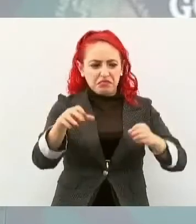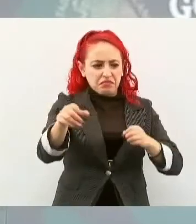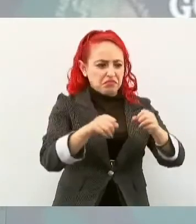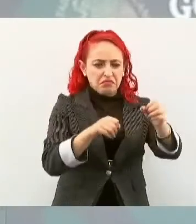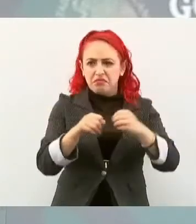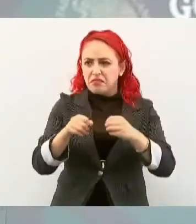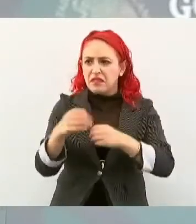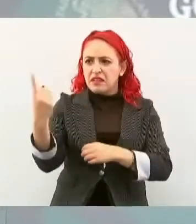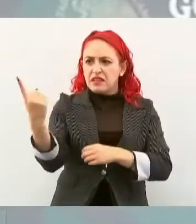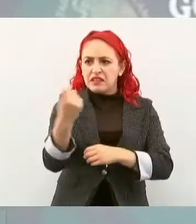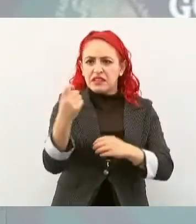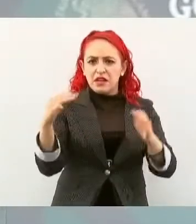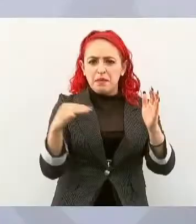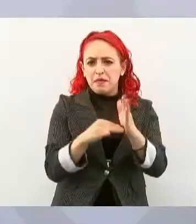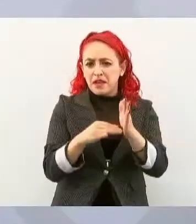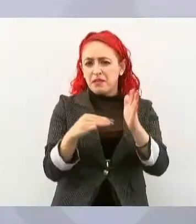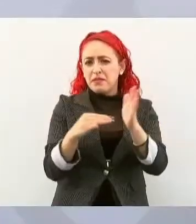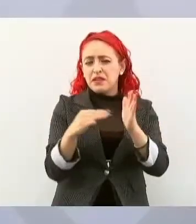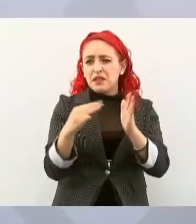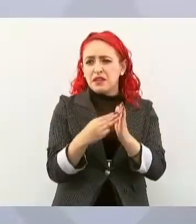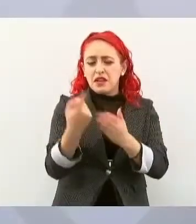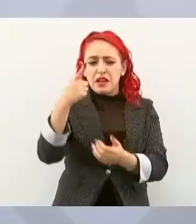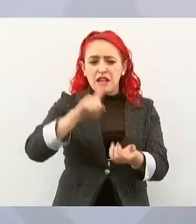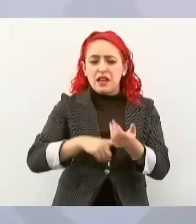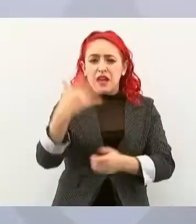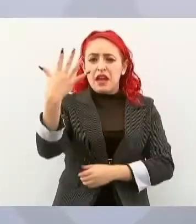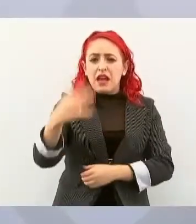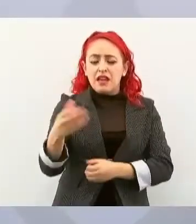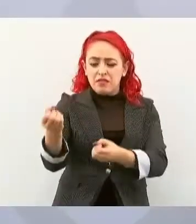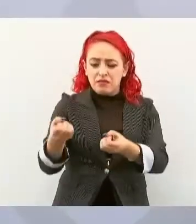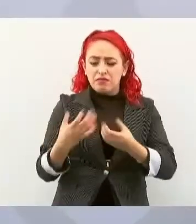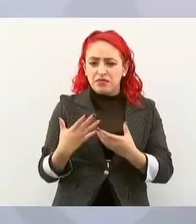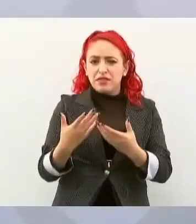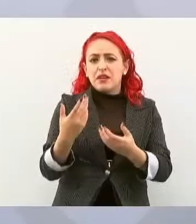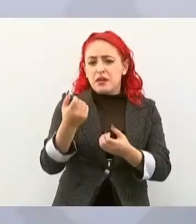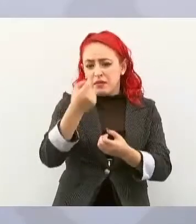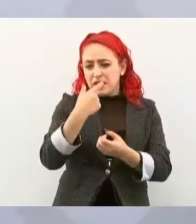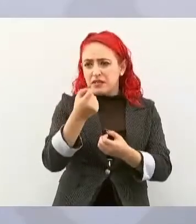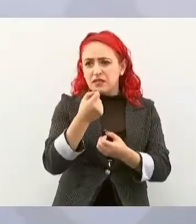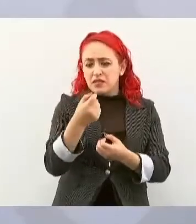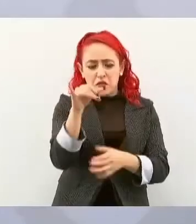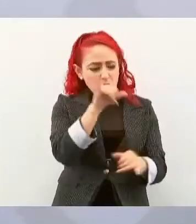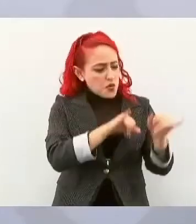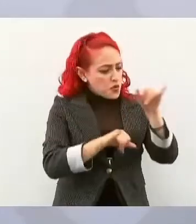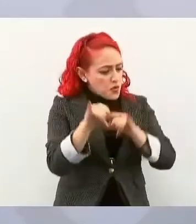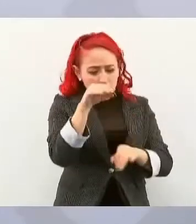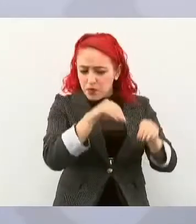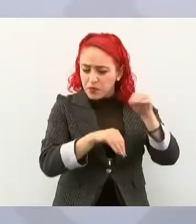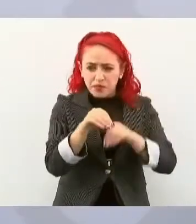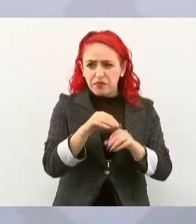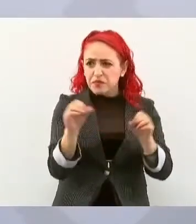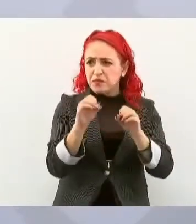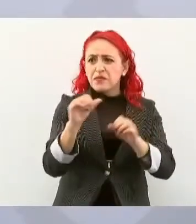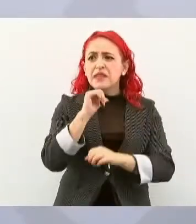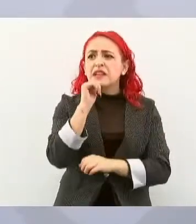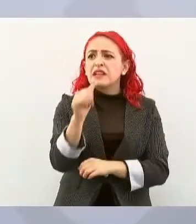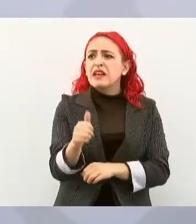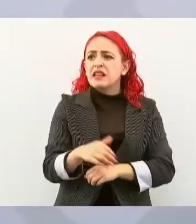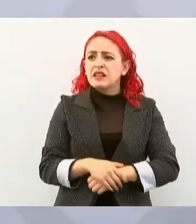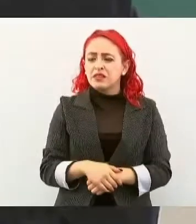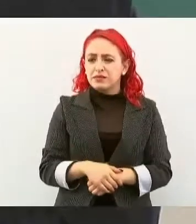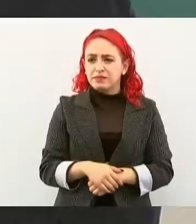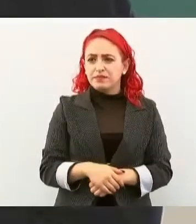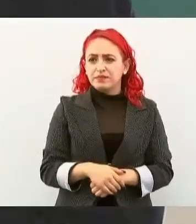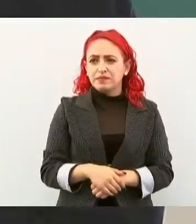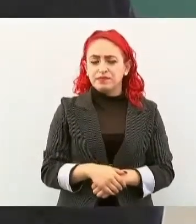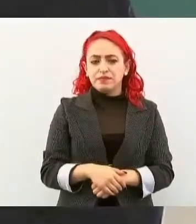100 mil millones de pesos a 10 distribuidoras, que ni siquiera tenían laboratorios, nada.